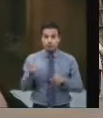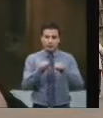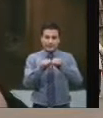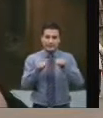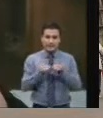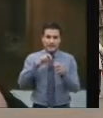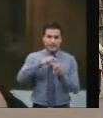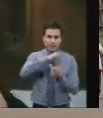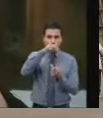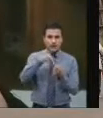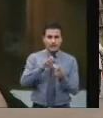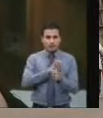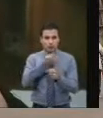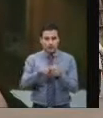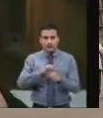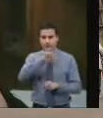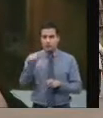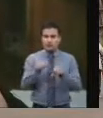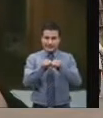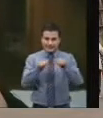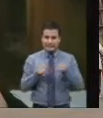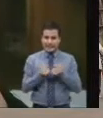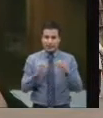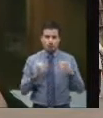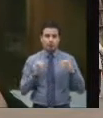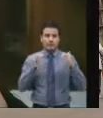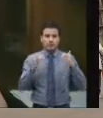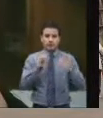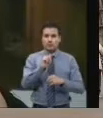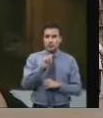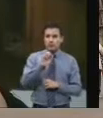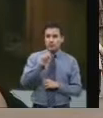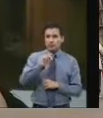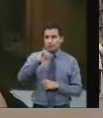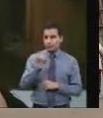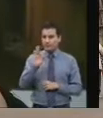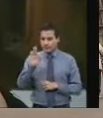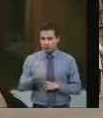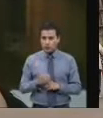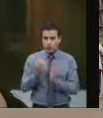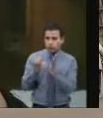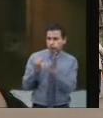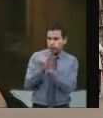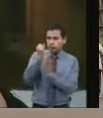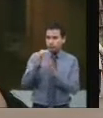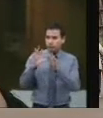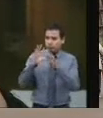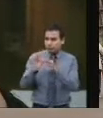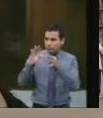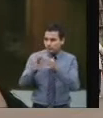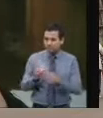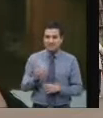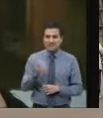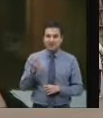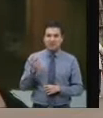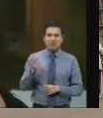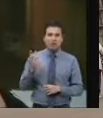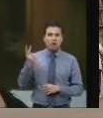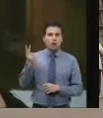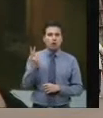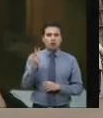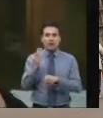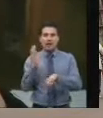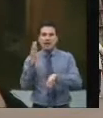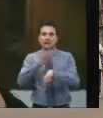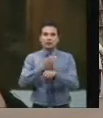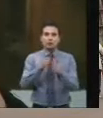Regional Especializada y de la Sala Superior del Tribunal Electoral del Poder Judicial de la Federación, se terminó imponiendo una sanción consistente en la